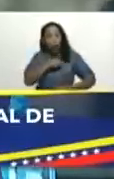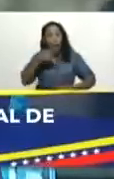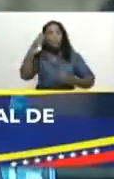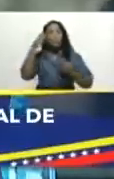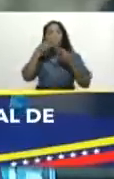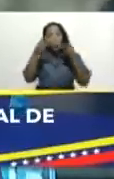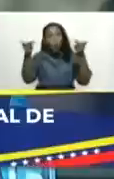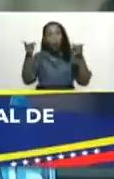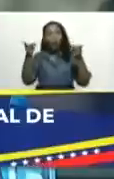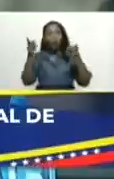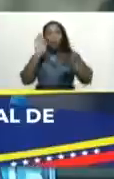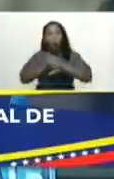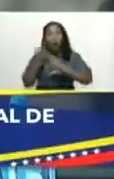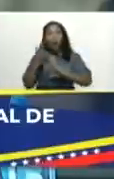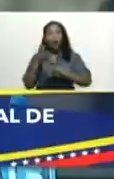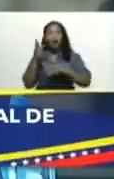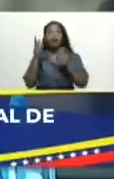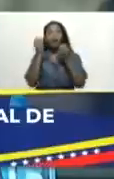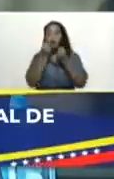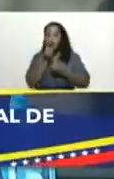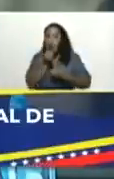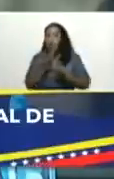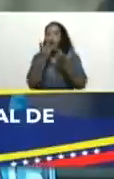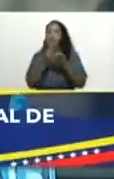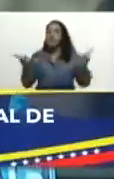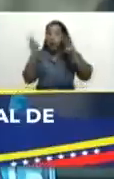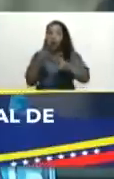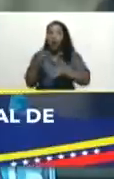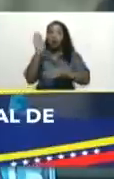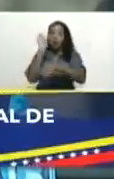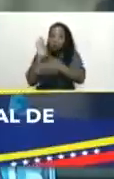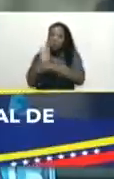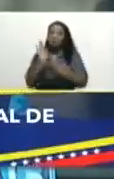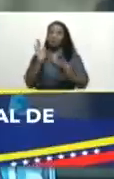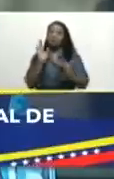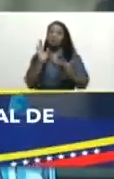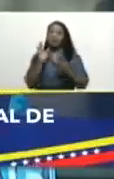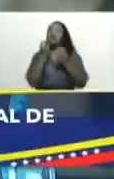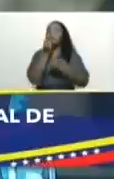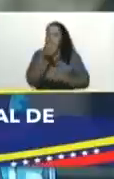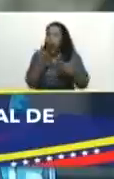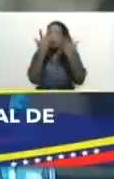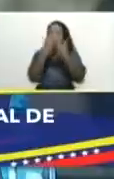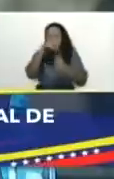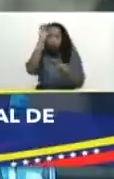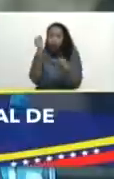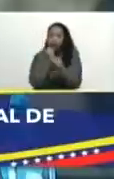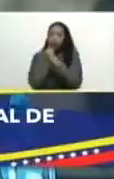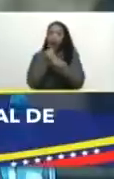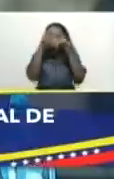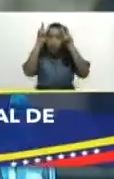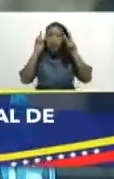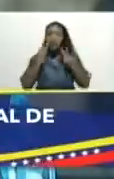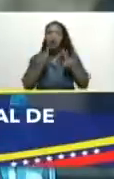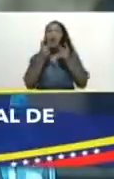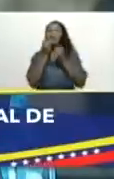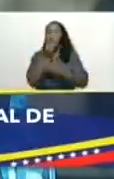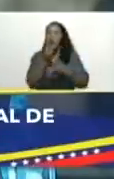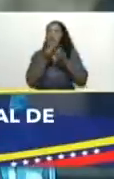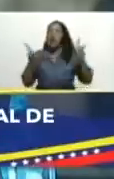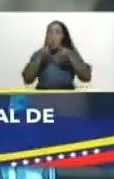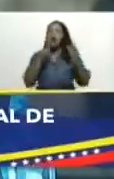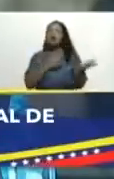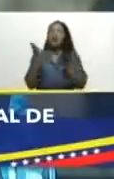porque prevalezcan los buenos valores de la honestidad, de la buena administración, los buenos valores del